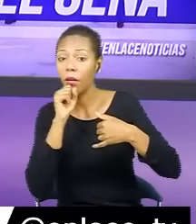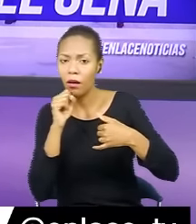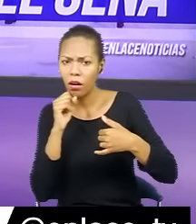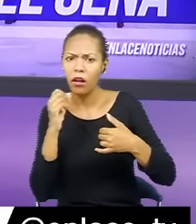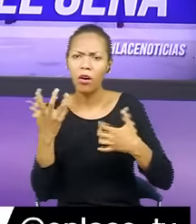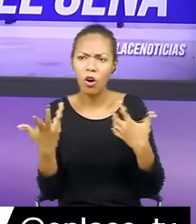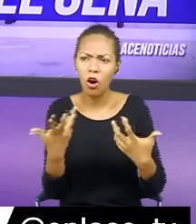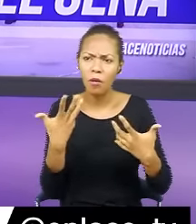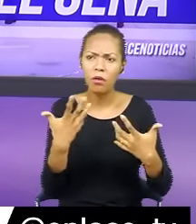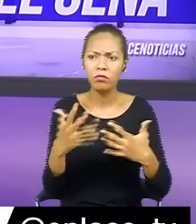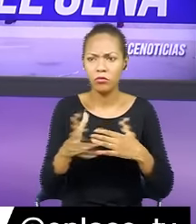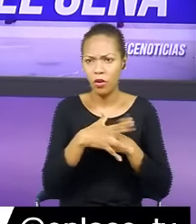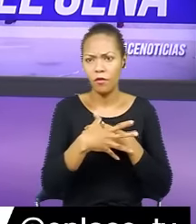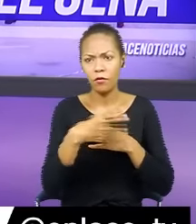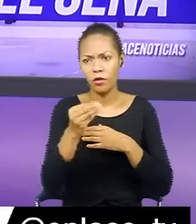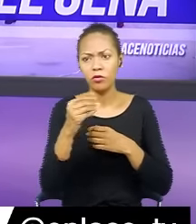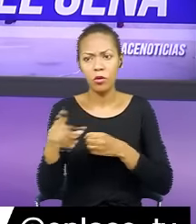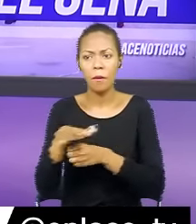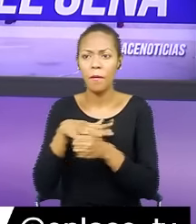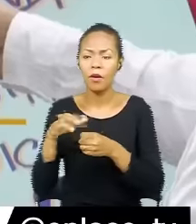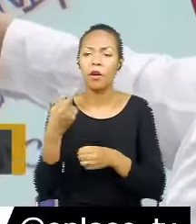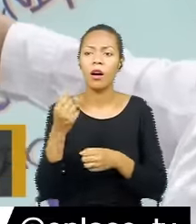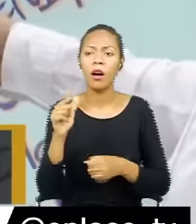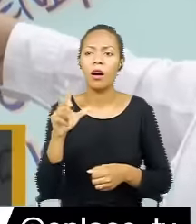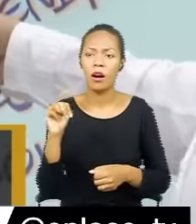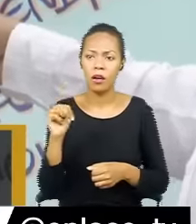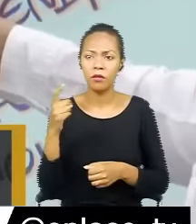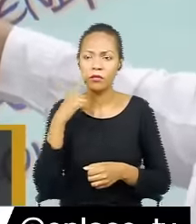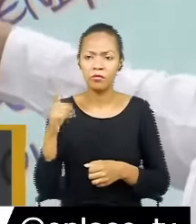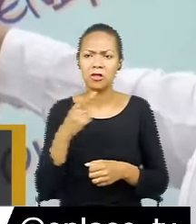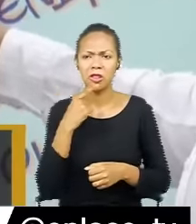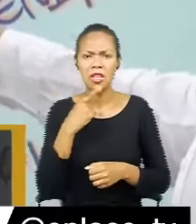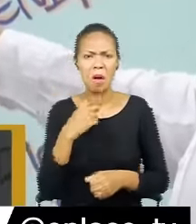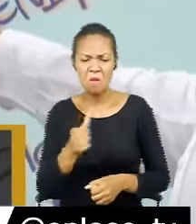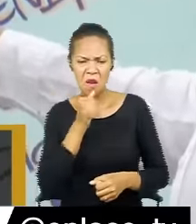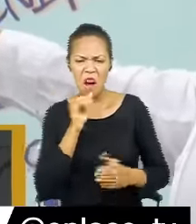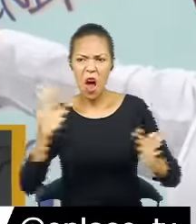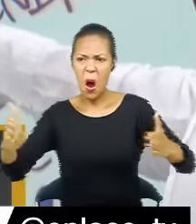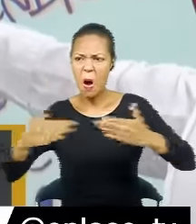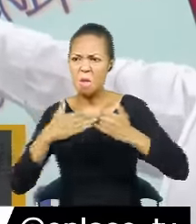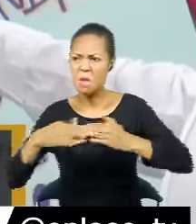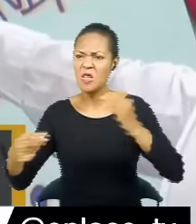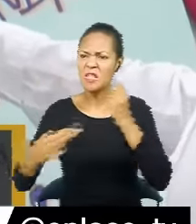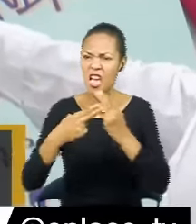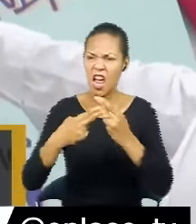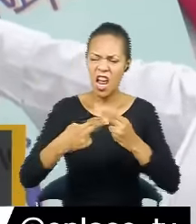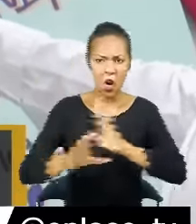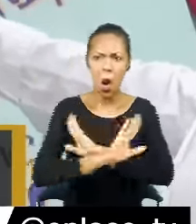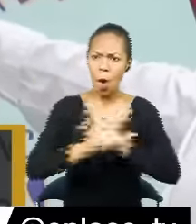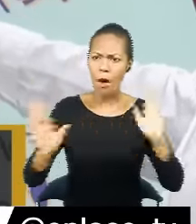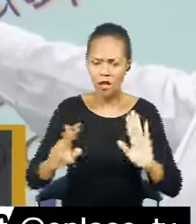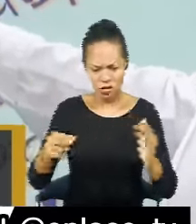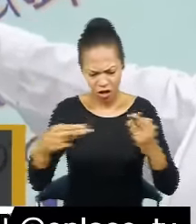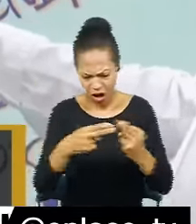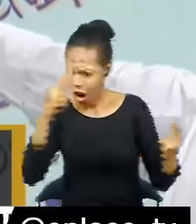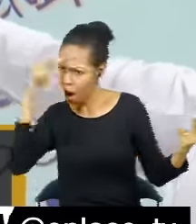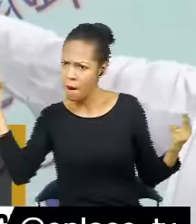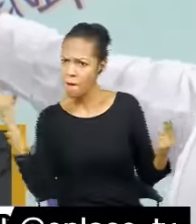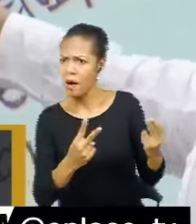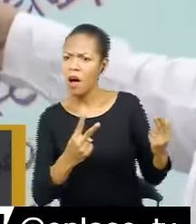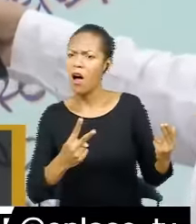centro multisectorial del barrio Galán. ¡No a la privatización! ¡El SENA se respeta! ¡Se